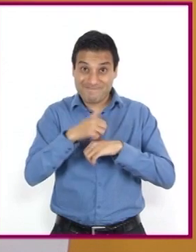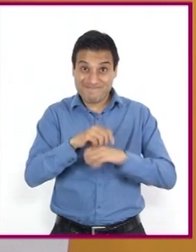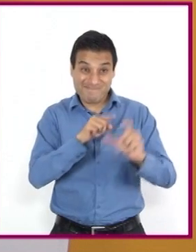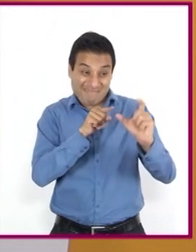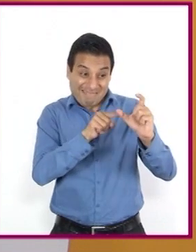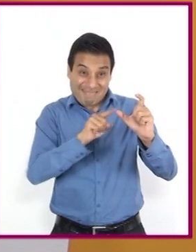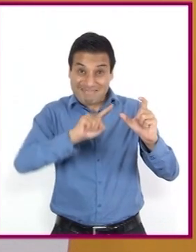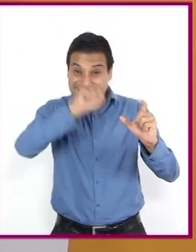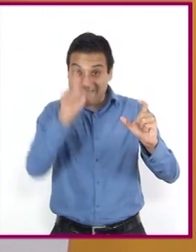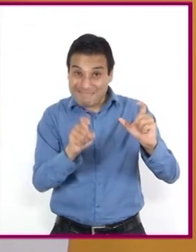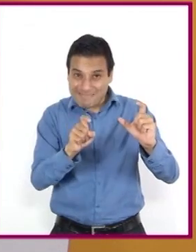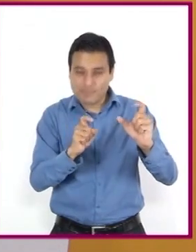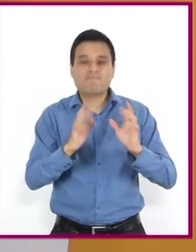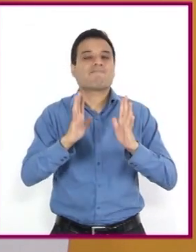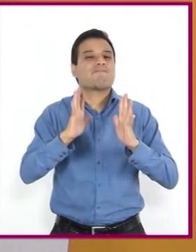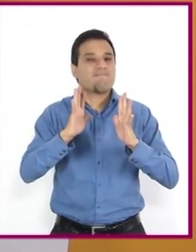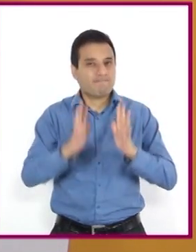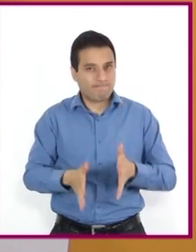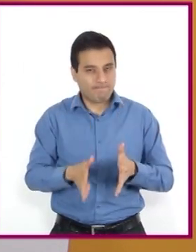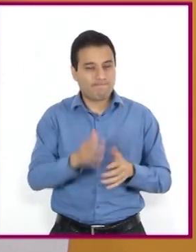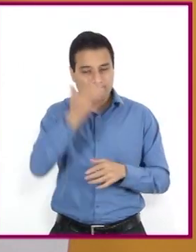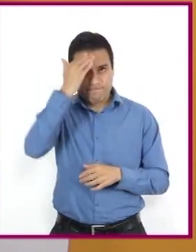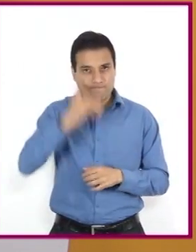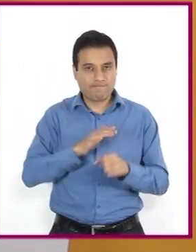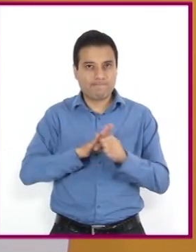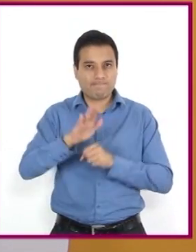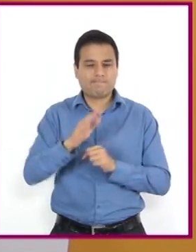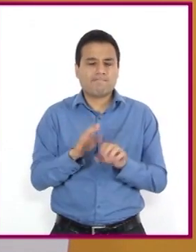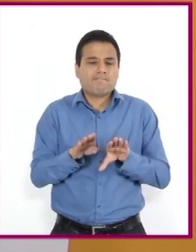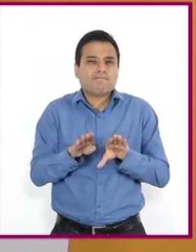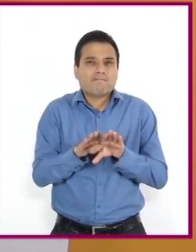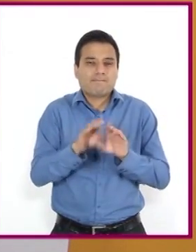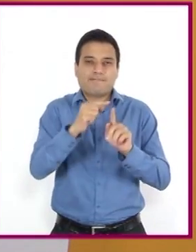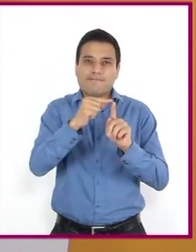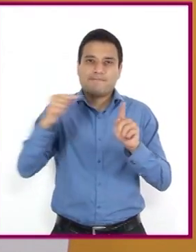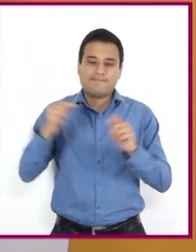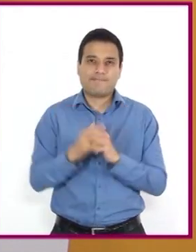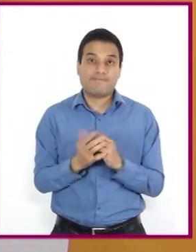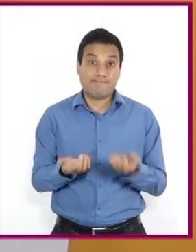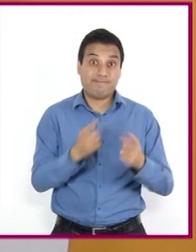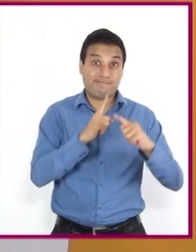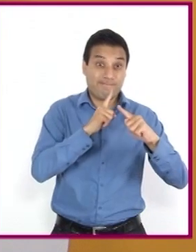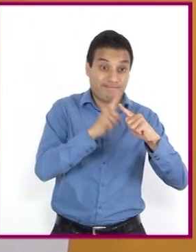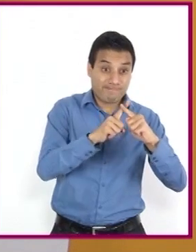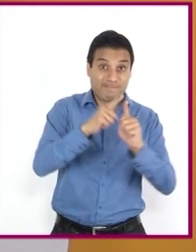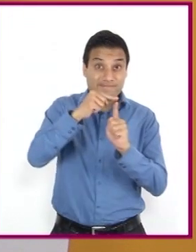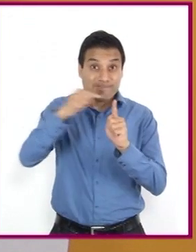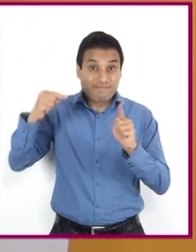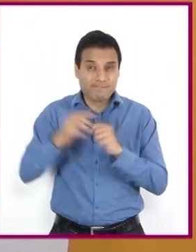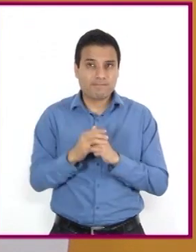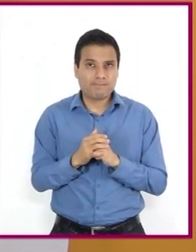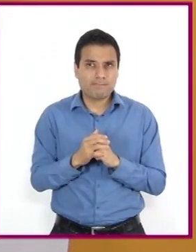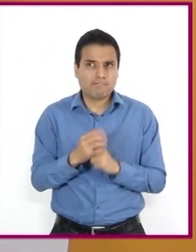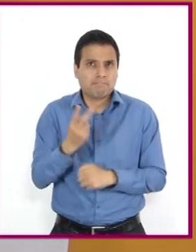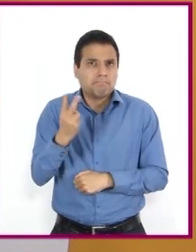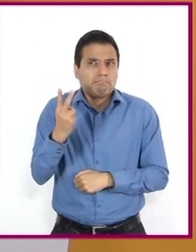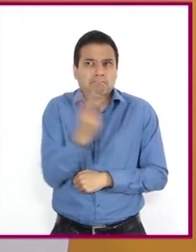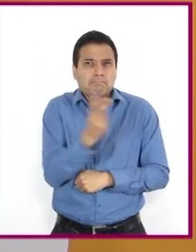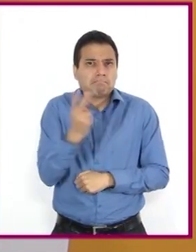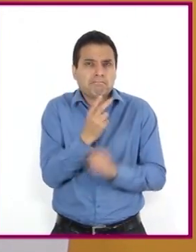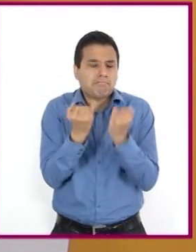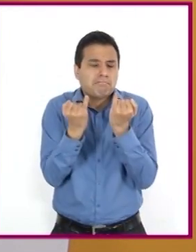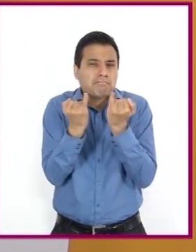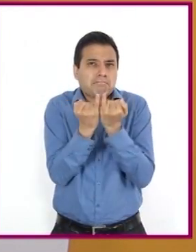desconocido mediante una división. Por ello, decimos que la multiplicación y la división son operaciones